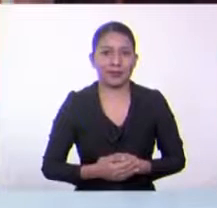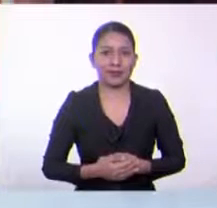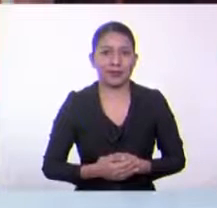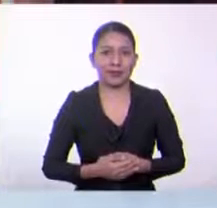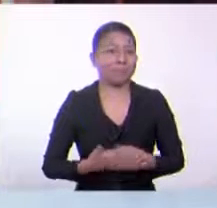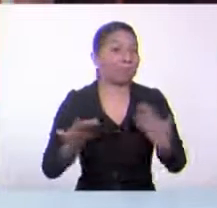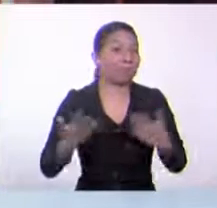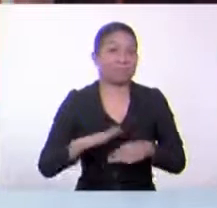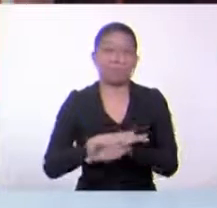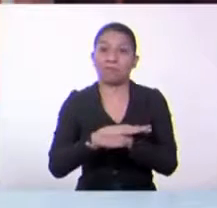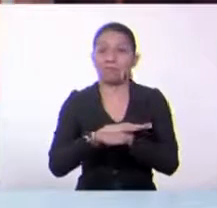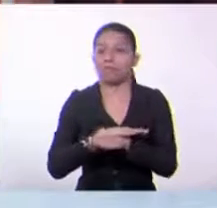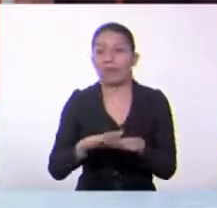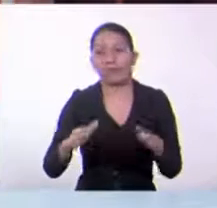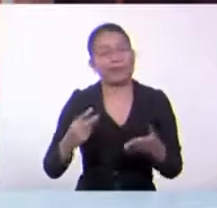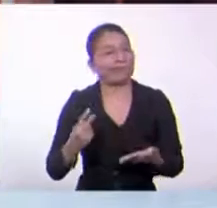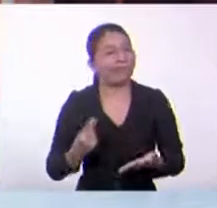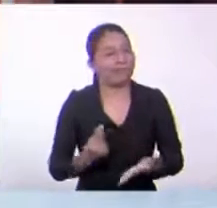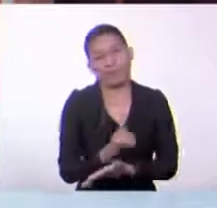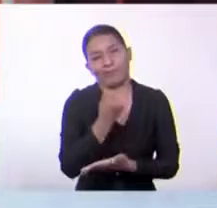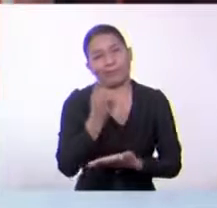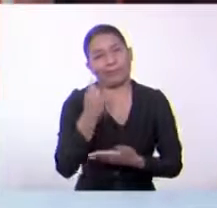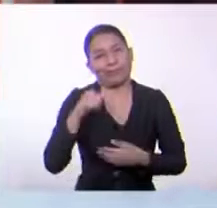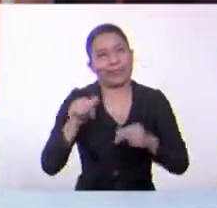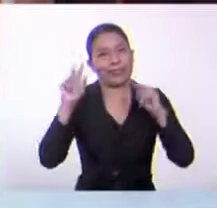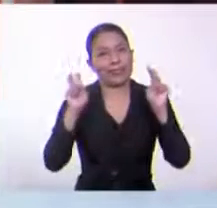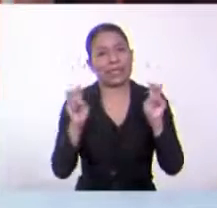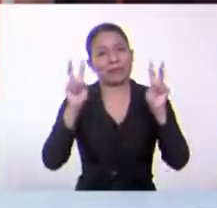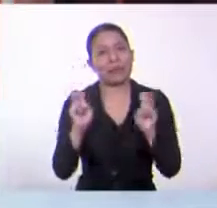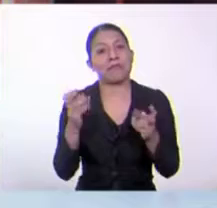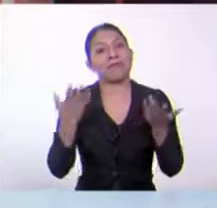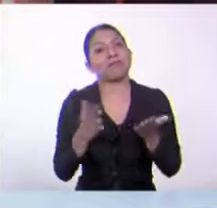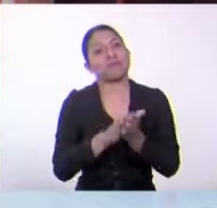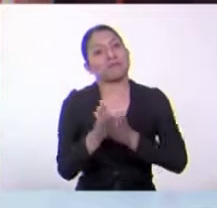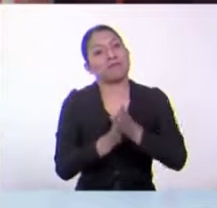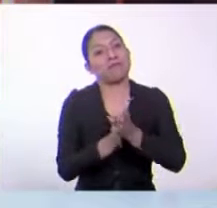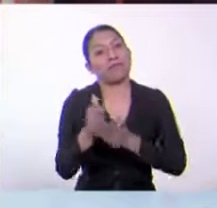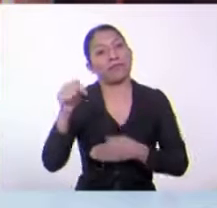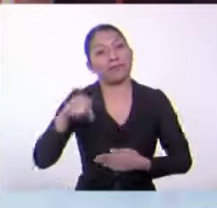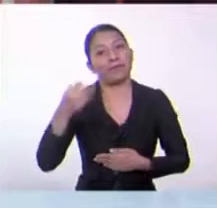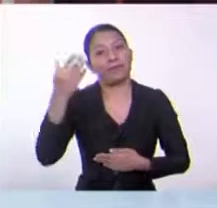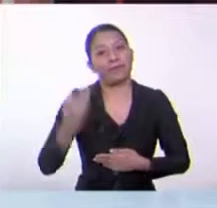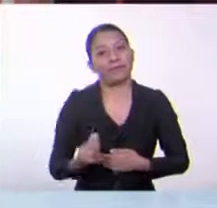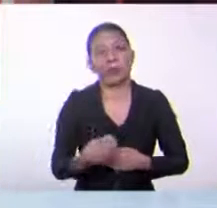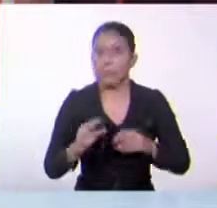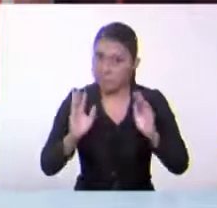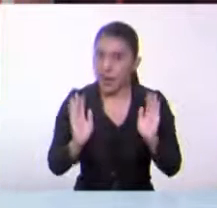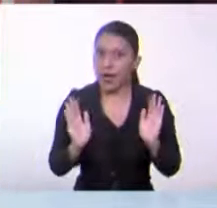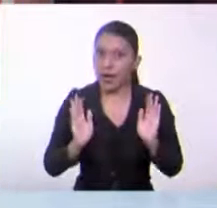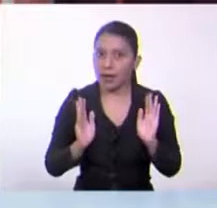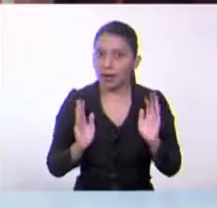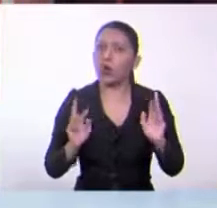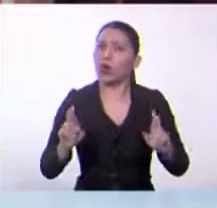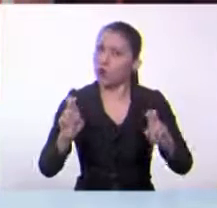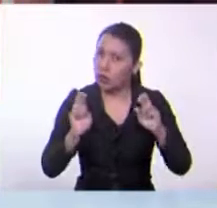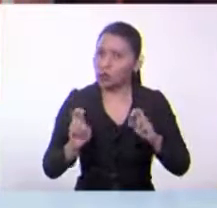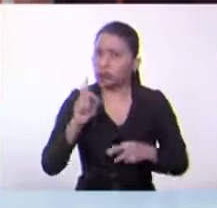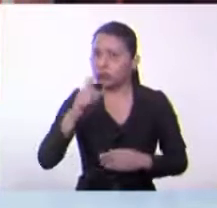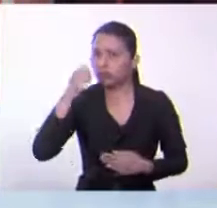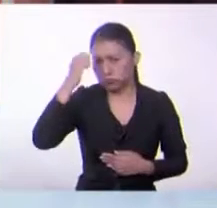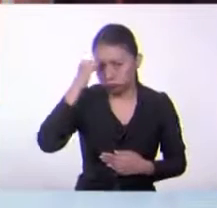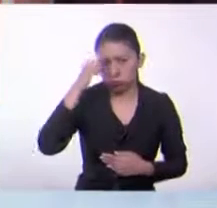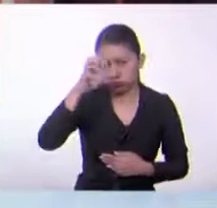Hasta aquí llegamos, lamentablemente, con este tema para esta ocasión. Sin embargo, espero que hayas